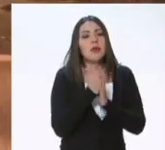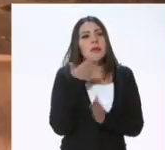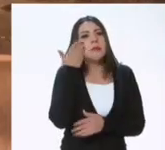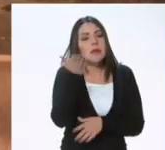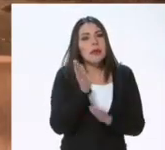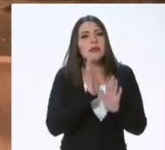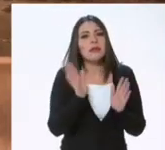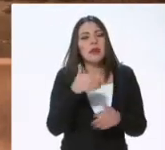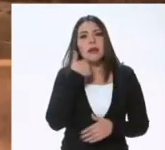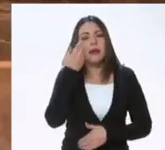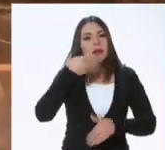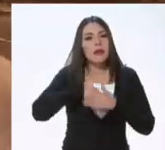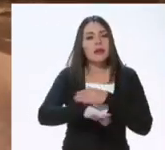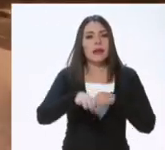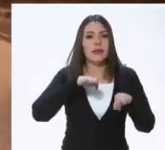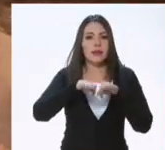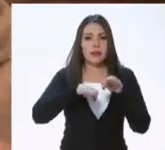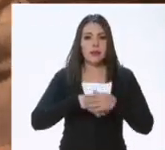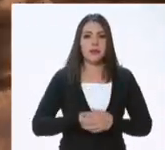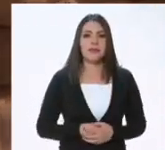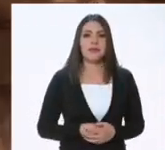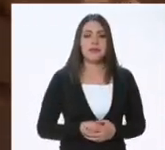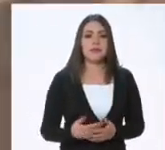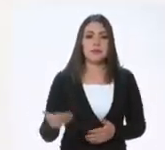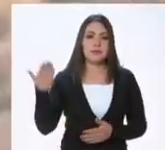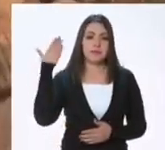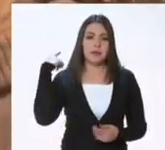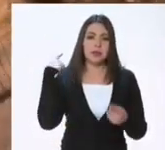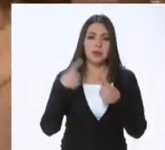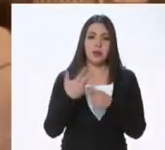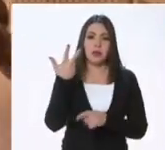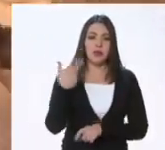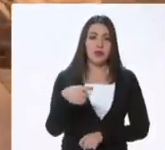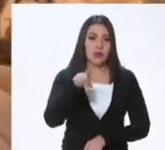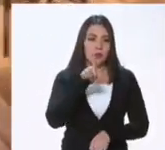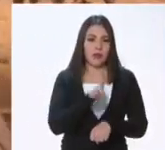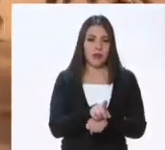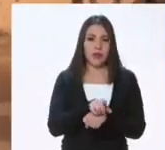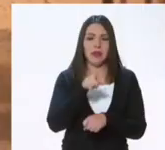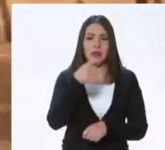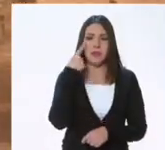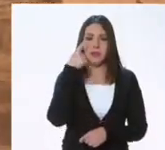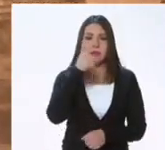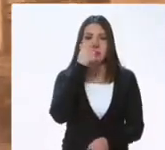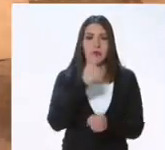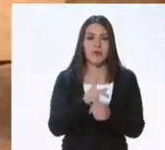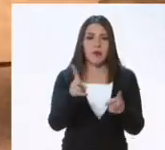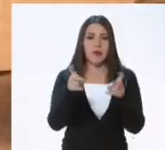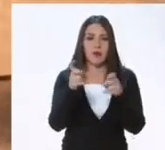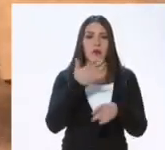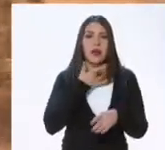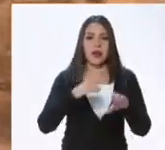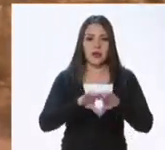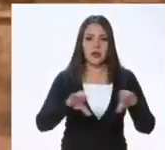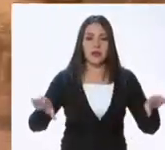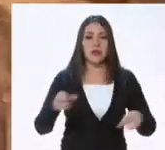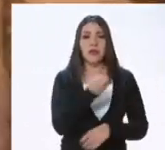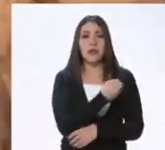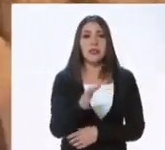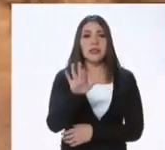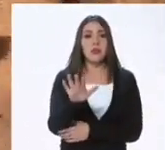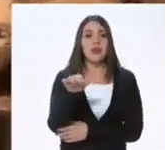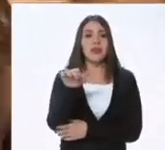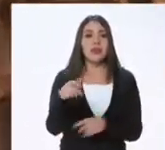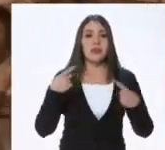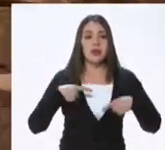días de que fue localizada una toma clandestina de hidrocarburos, los 56 locatarios aún no han podido reactivar la